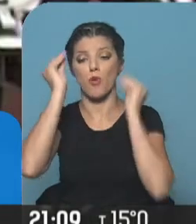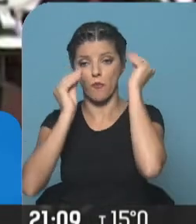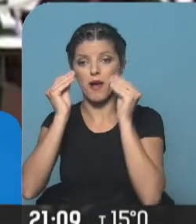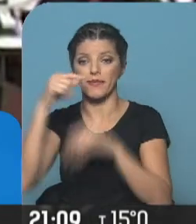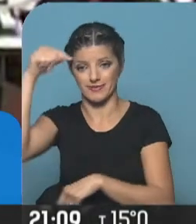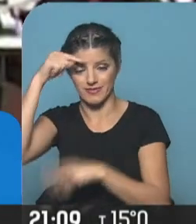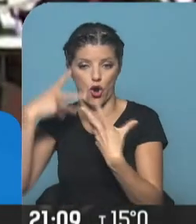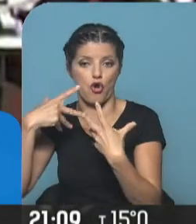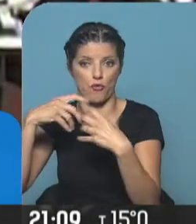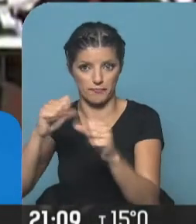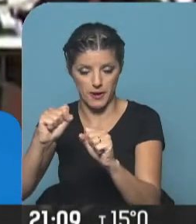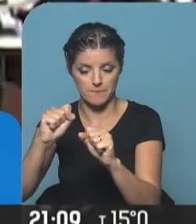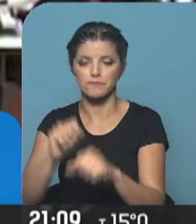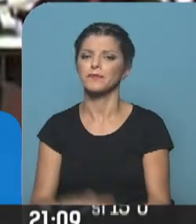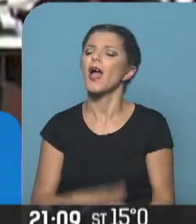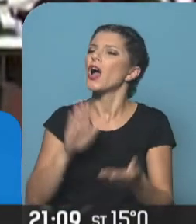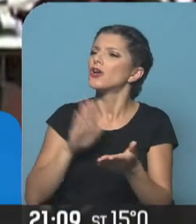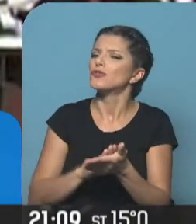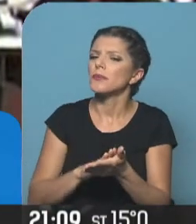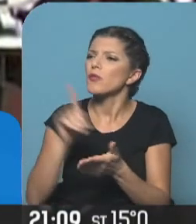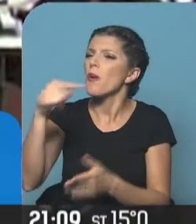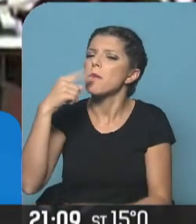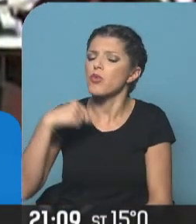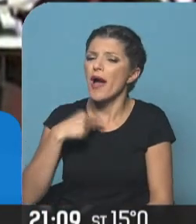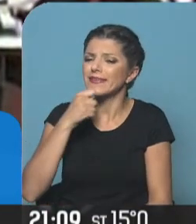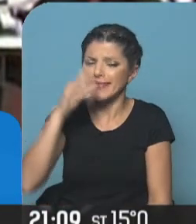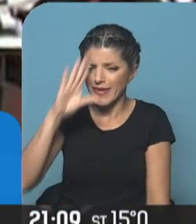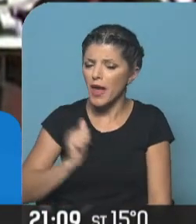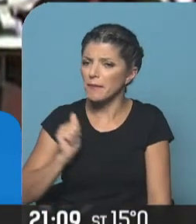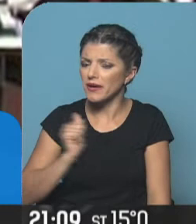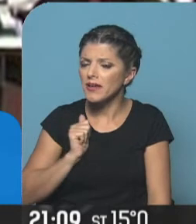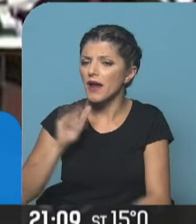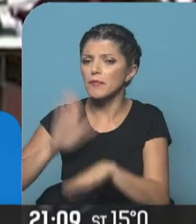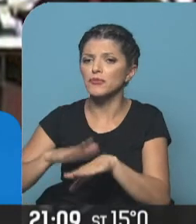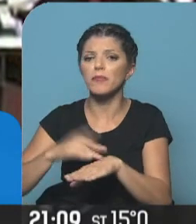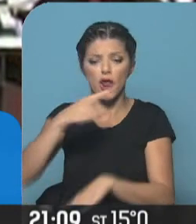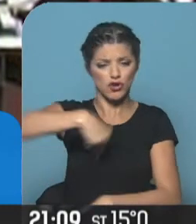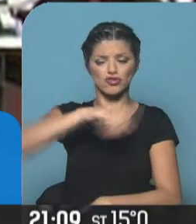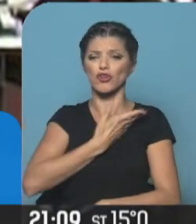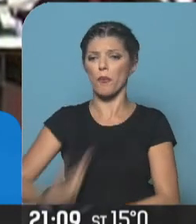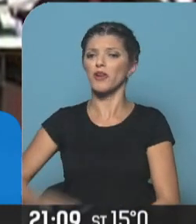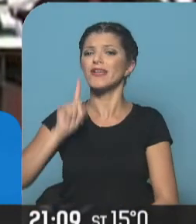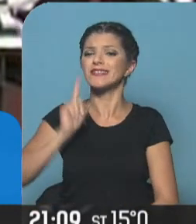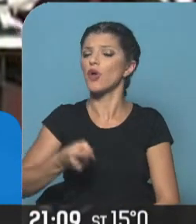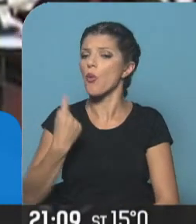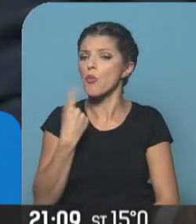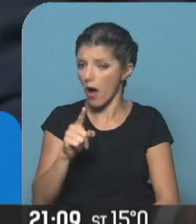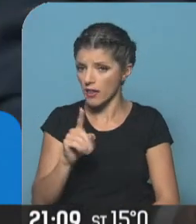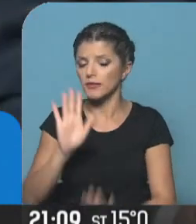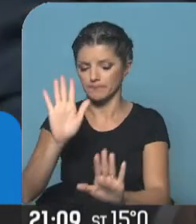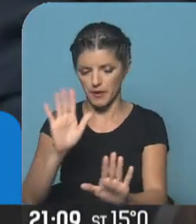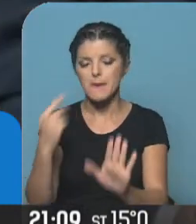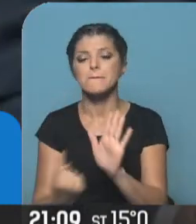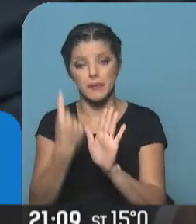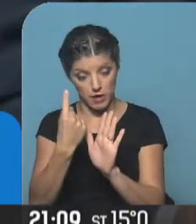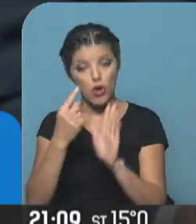Maldonado. Respecto a la pregunta si estuviera involucrada la Gendarmería, ¿qué resolución tomaría el gobierno? Insisto, vamos a primero dejar que avance